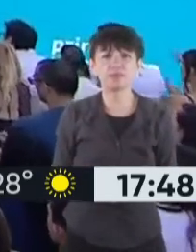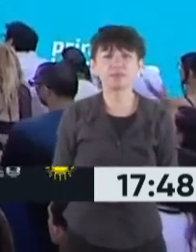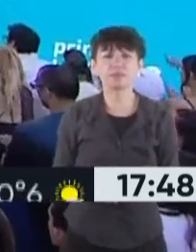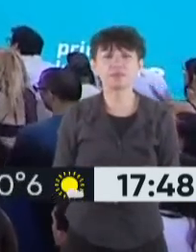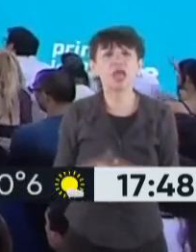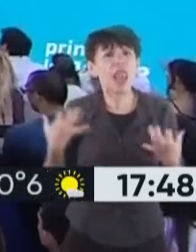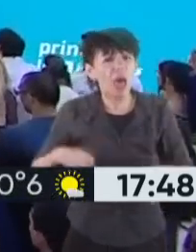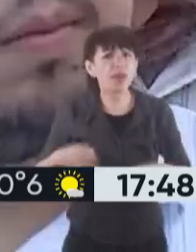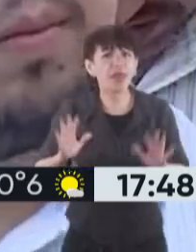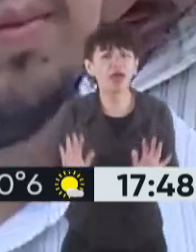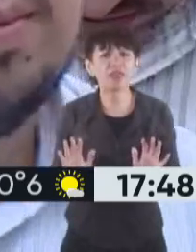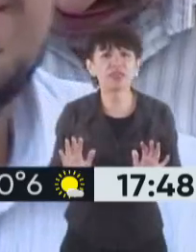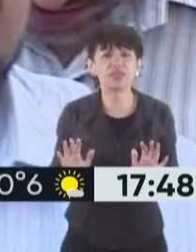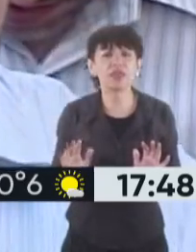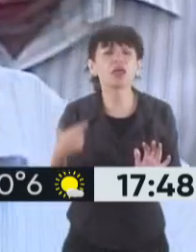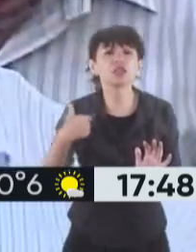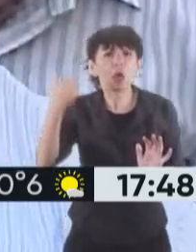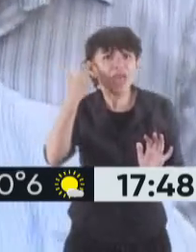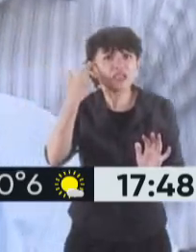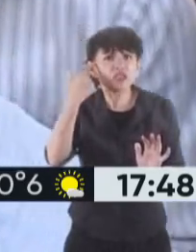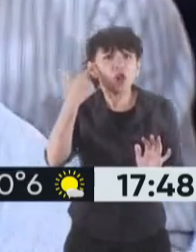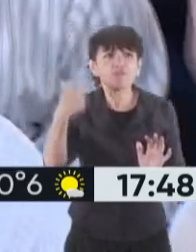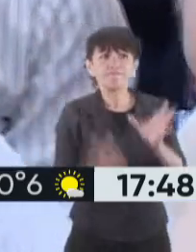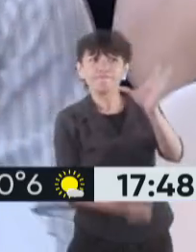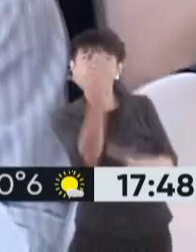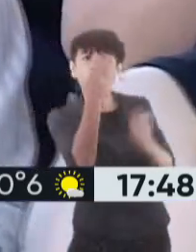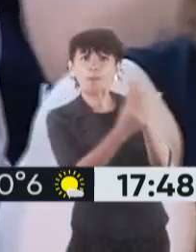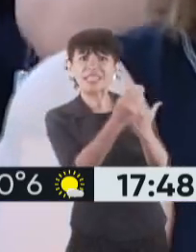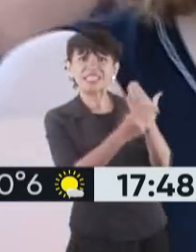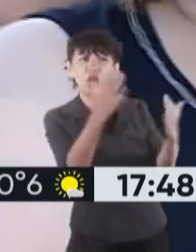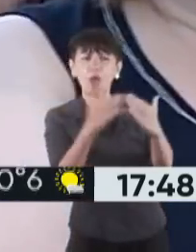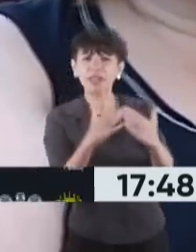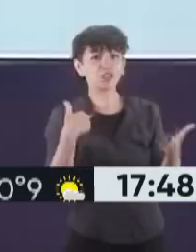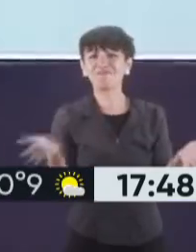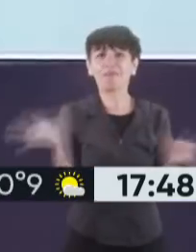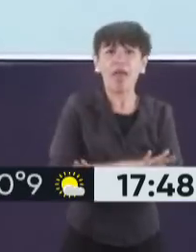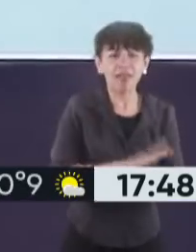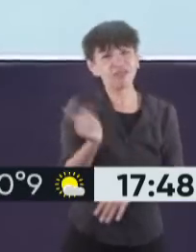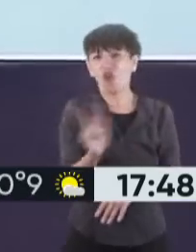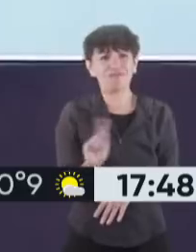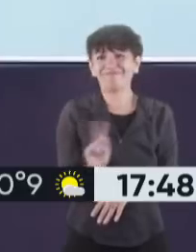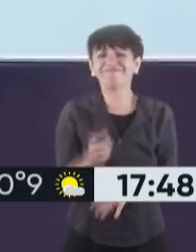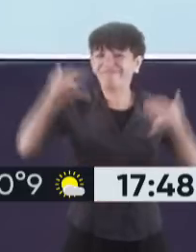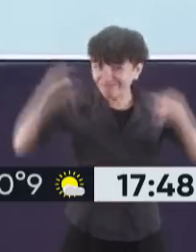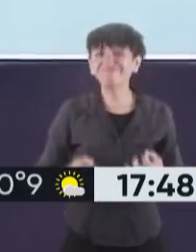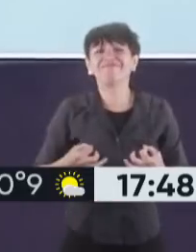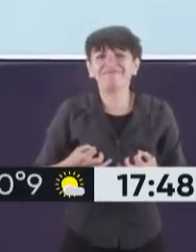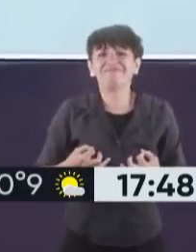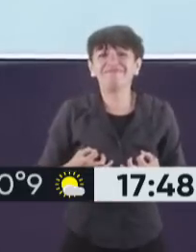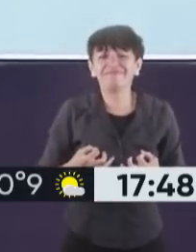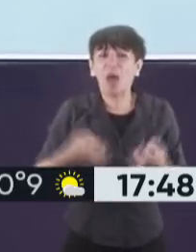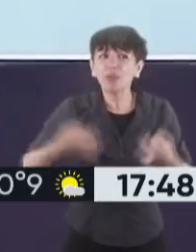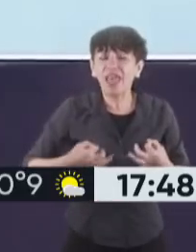Y la verdad es que creo que no me equivoqué. Creo que efectivamente teníamos que tener a alguien que solo